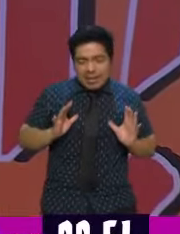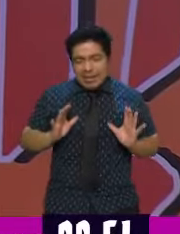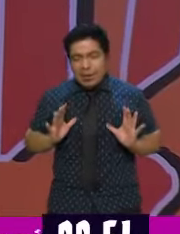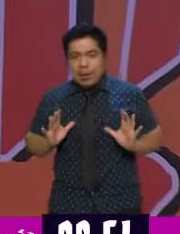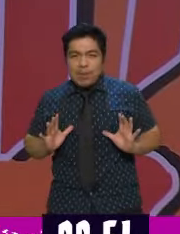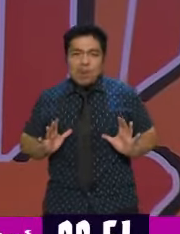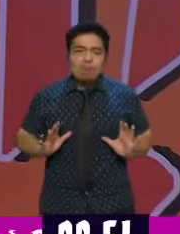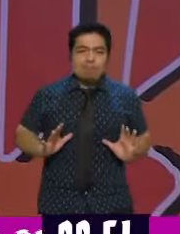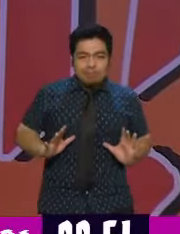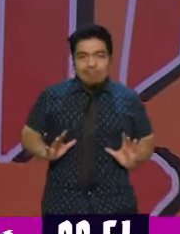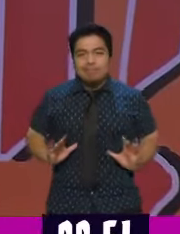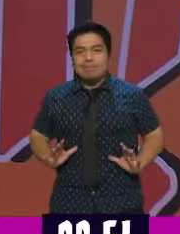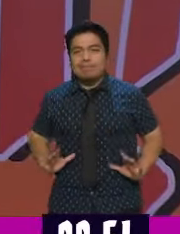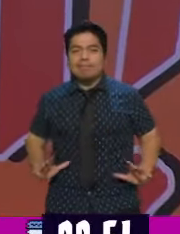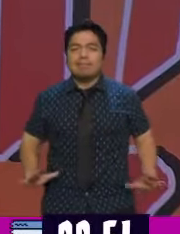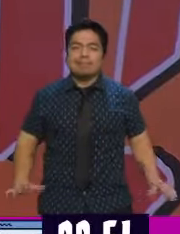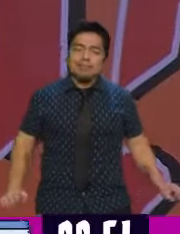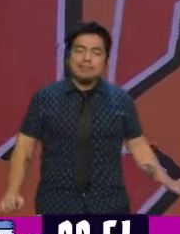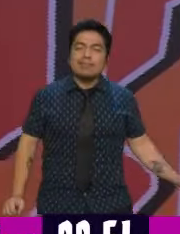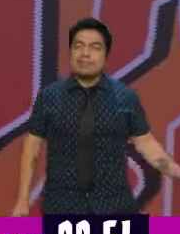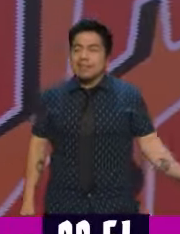mi cuerpo.